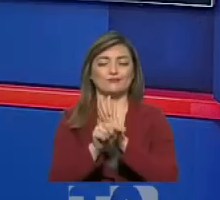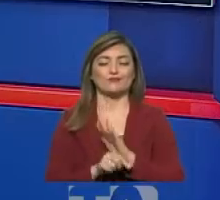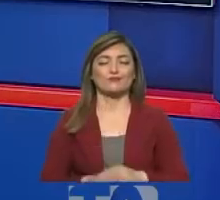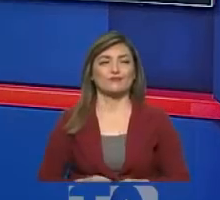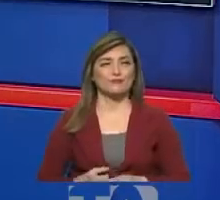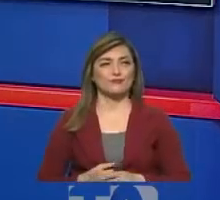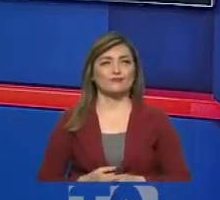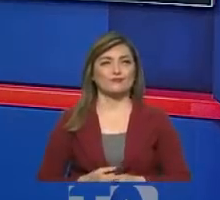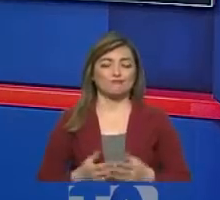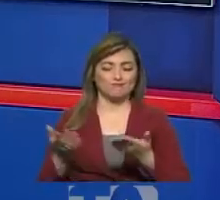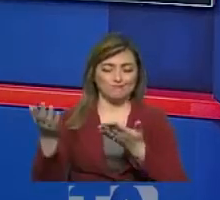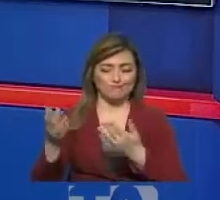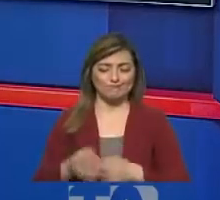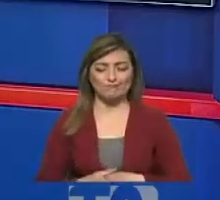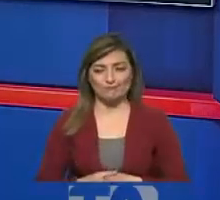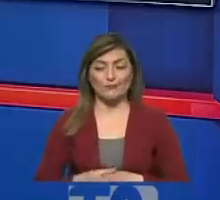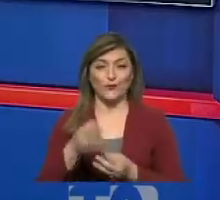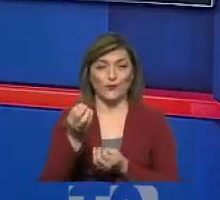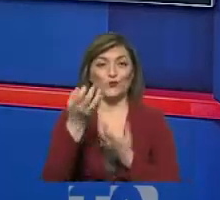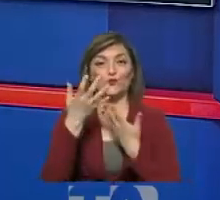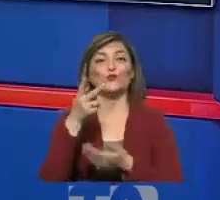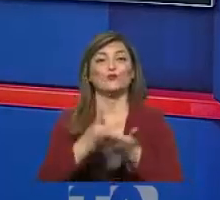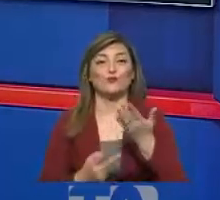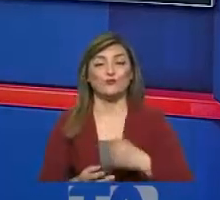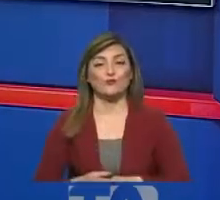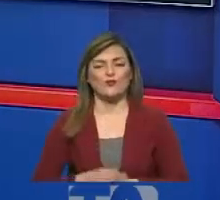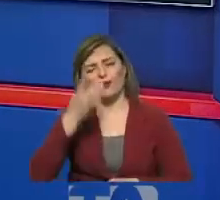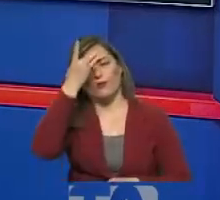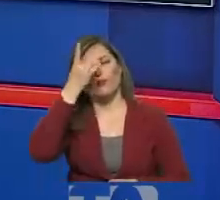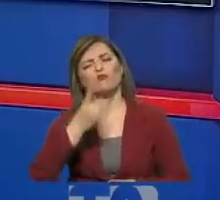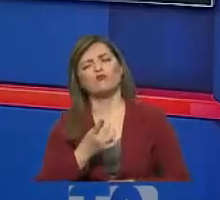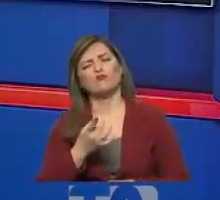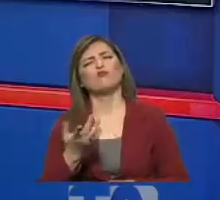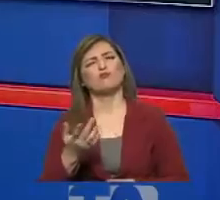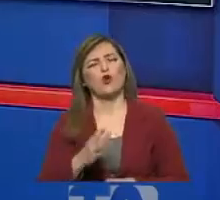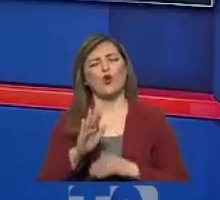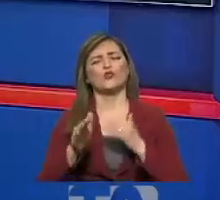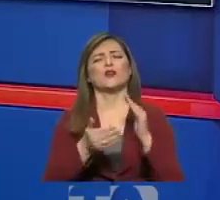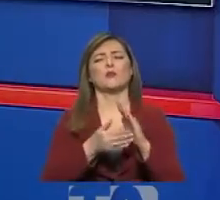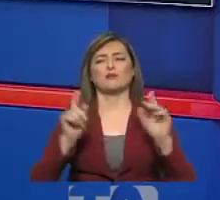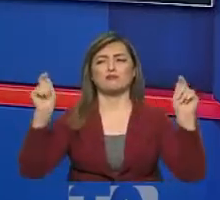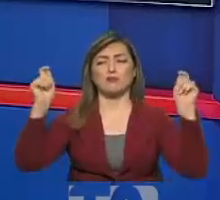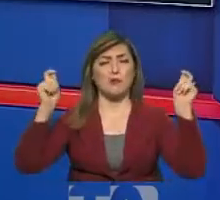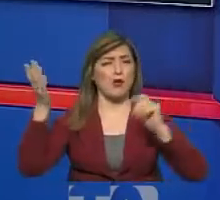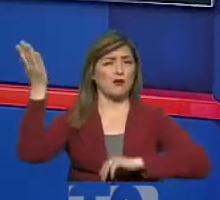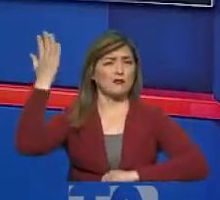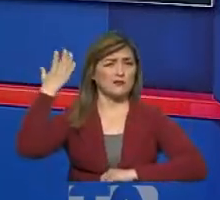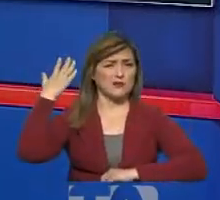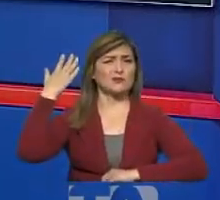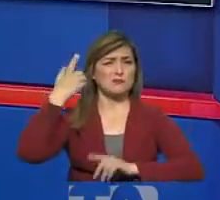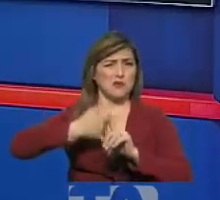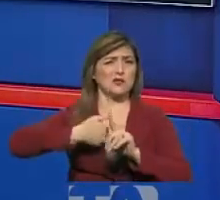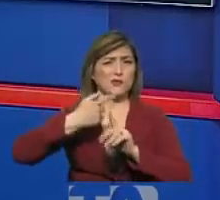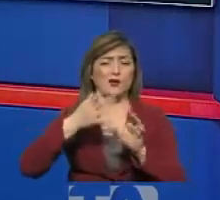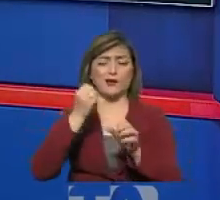esta campaña. Te damos el paso, Stephanie, para que nos comentes por qué se decidió retomar esta campaña, que ya se había realizado hace algunos